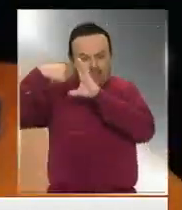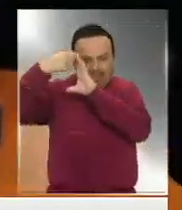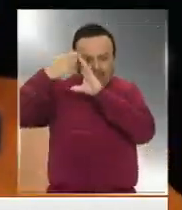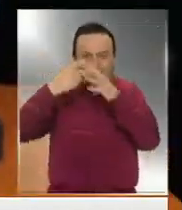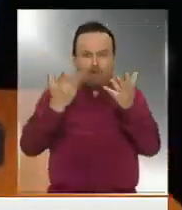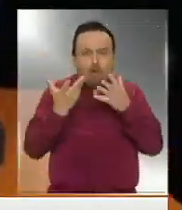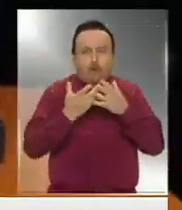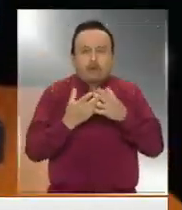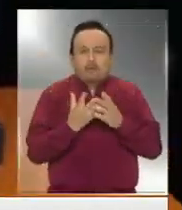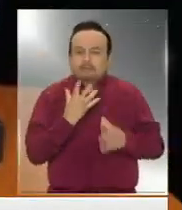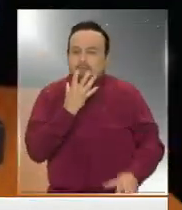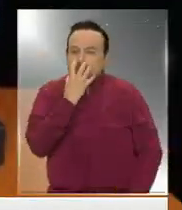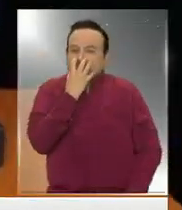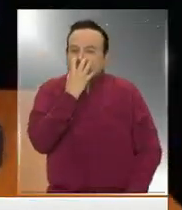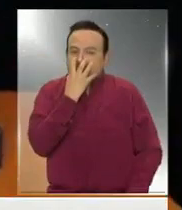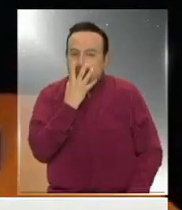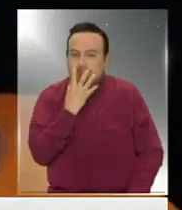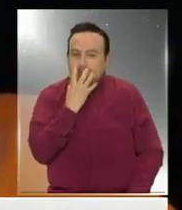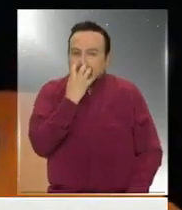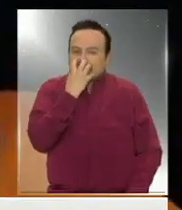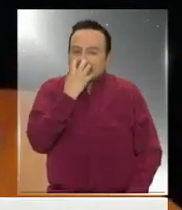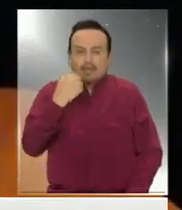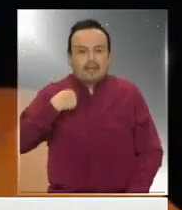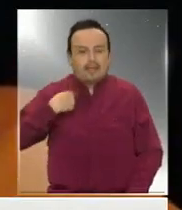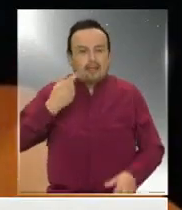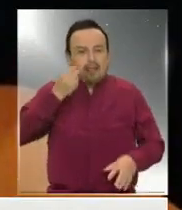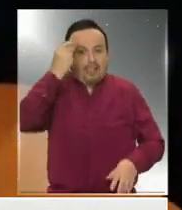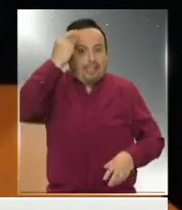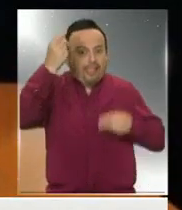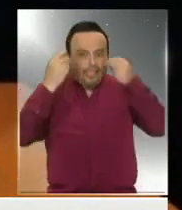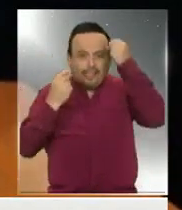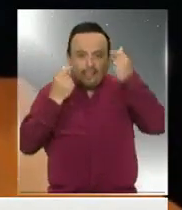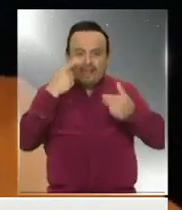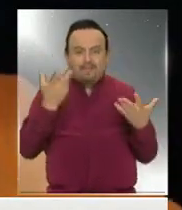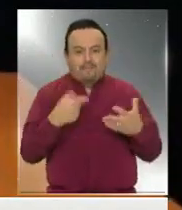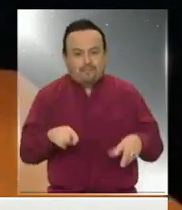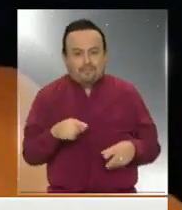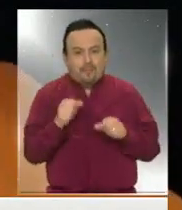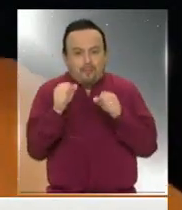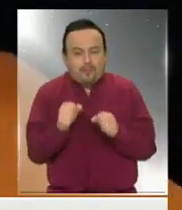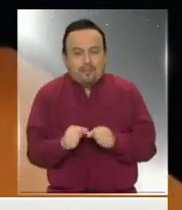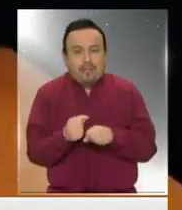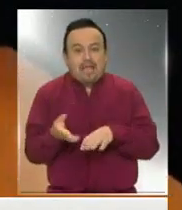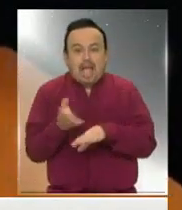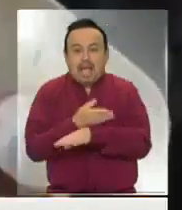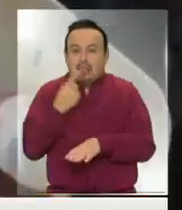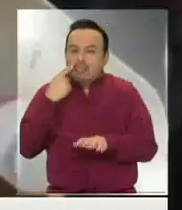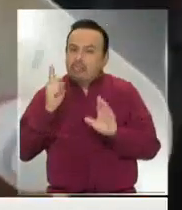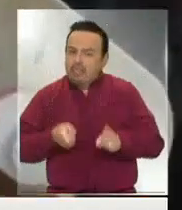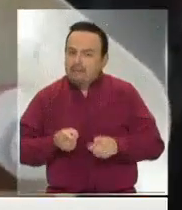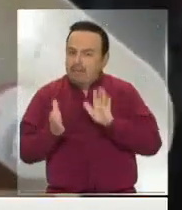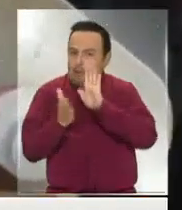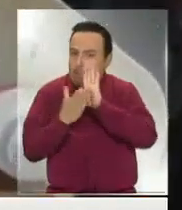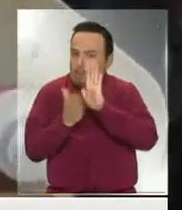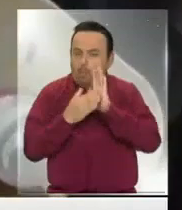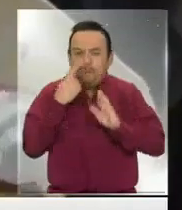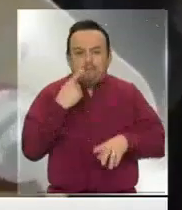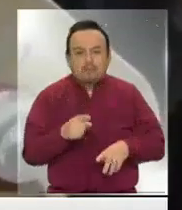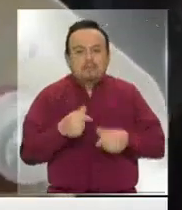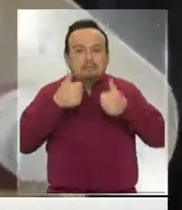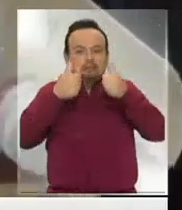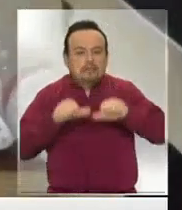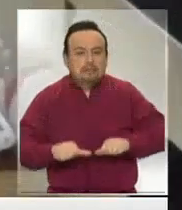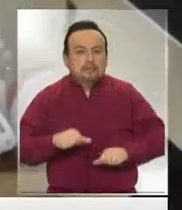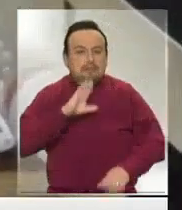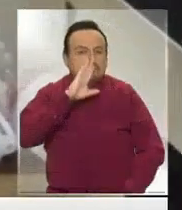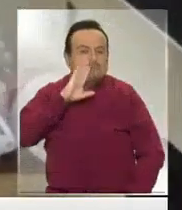divulgan por redes sociales y que muestran el ingenio para crear aparatos respiratorios, los que antes de ser utilizados deberán pasar obligatoriamente la prueba de